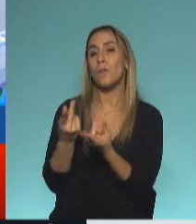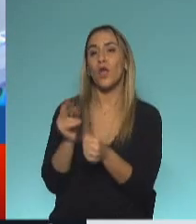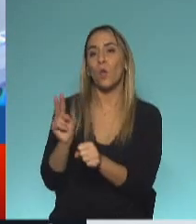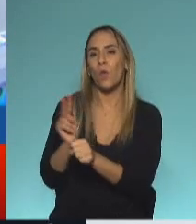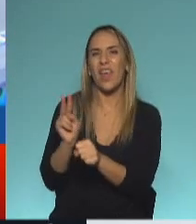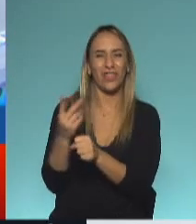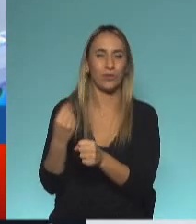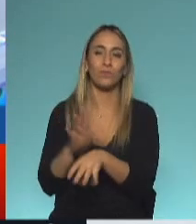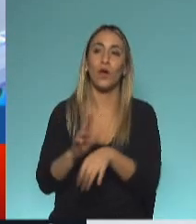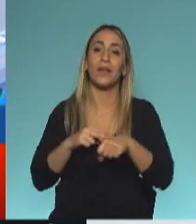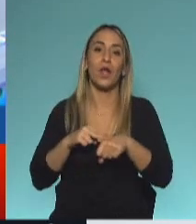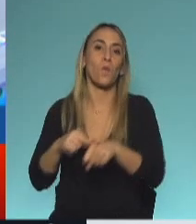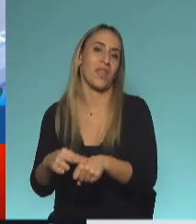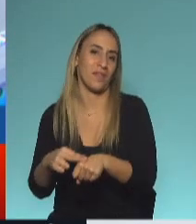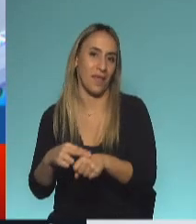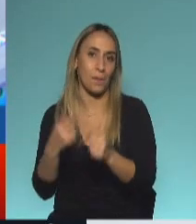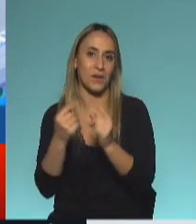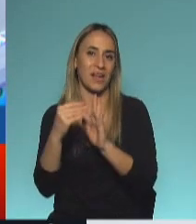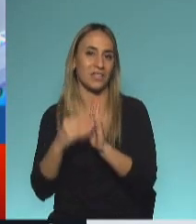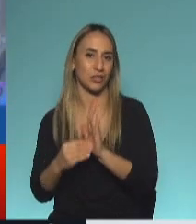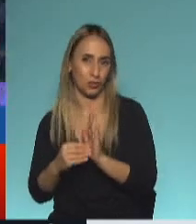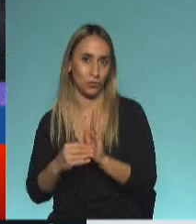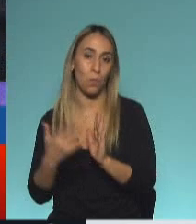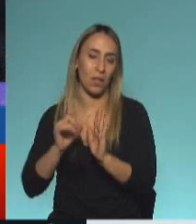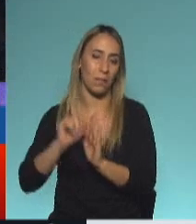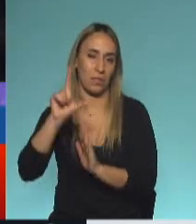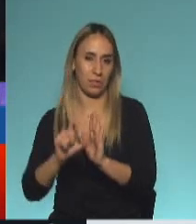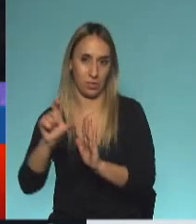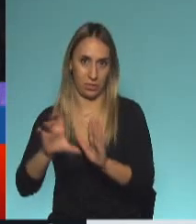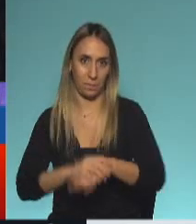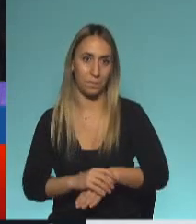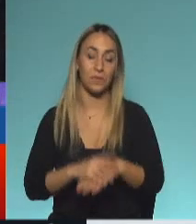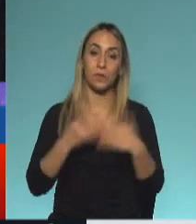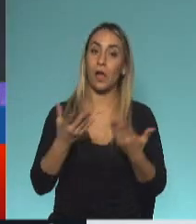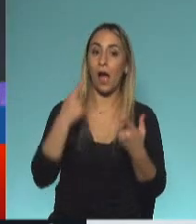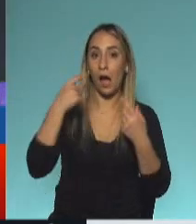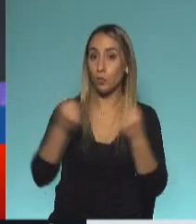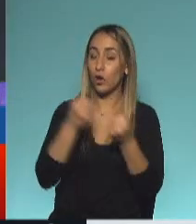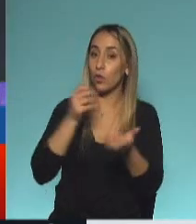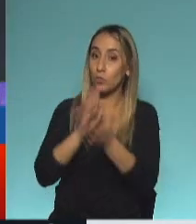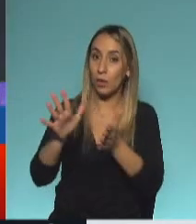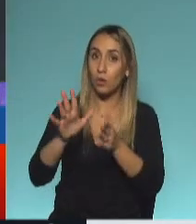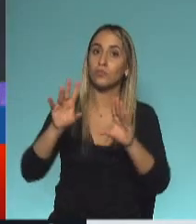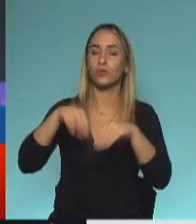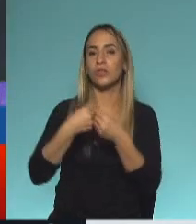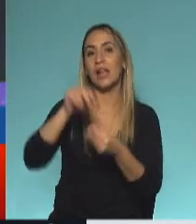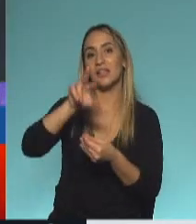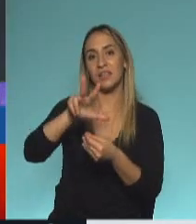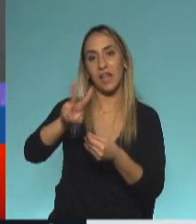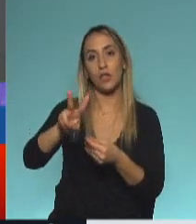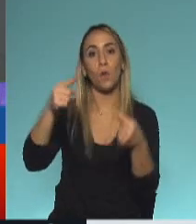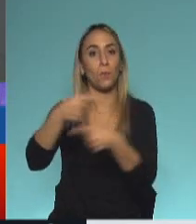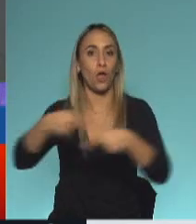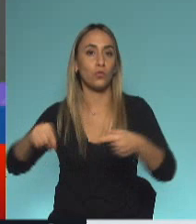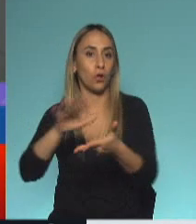la canasta de precios cuidados justamente ahora en este caso con un nuevo acuerdo que suma 32 productos lácteos entre otros